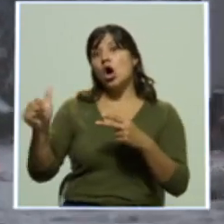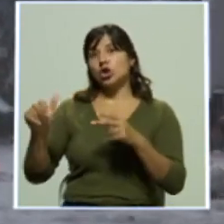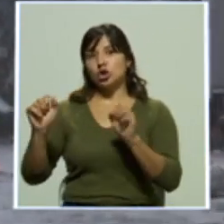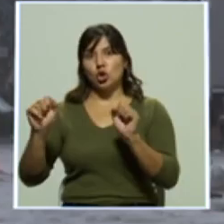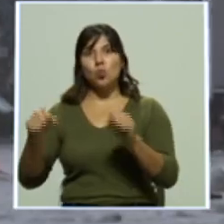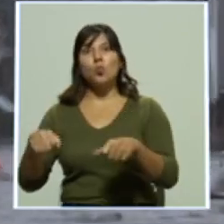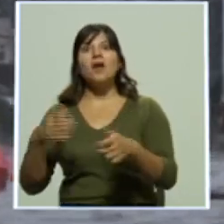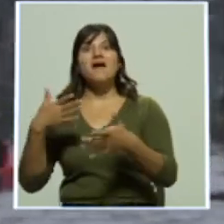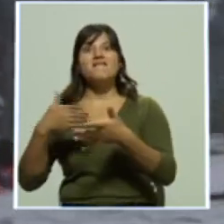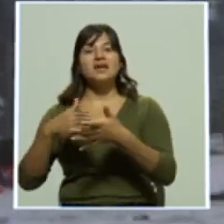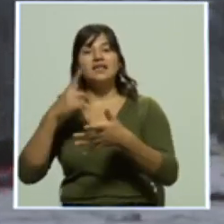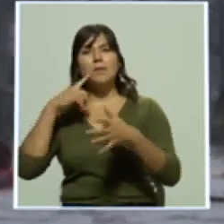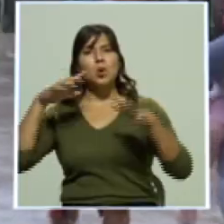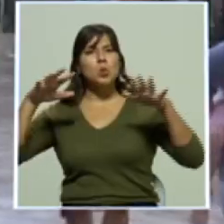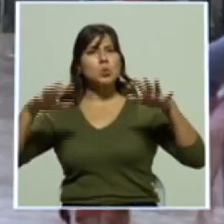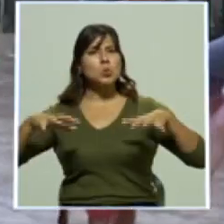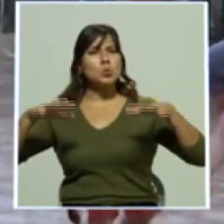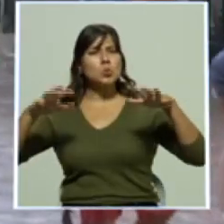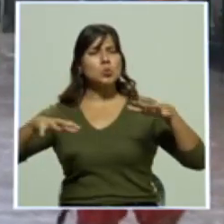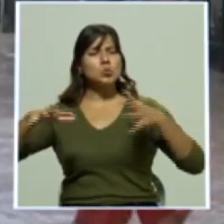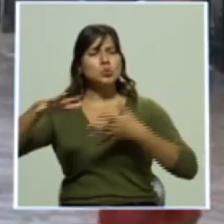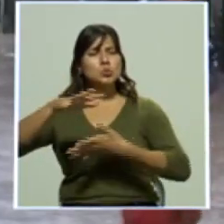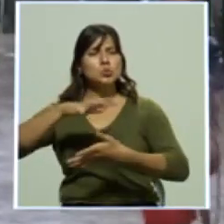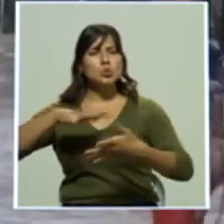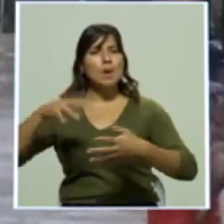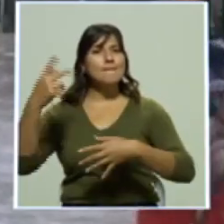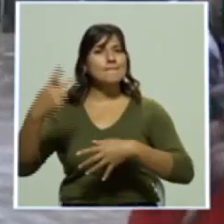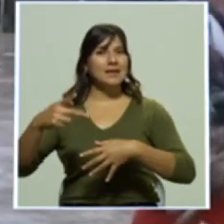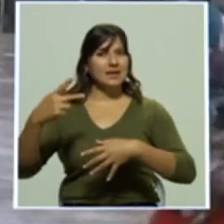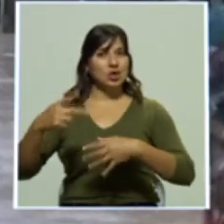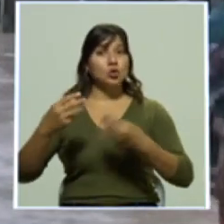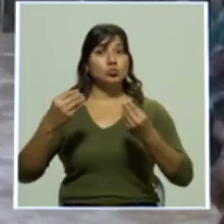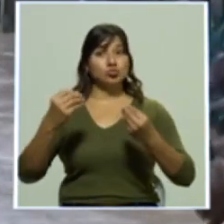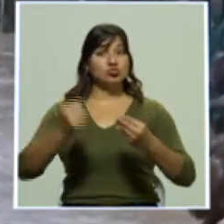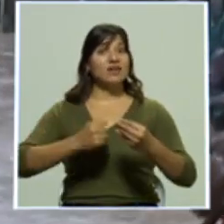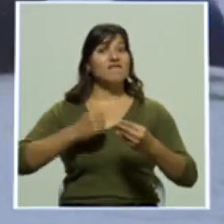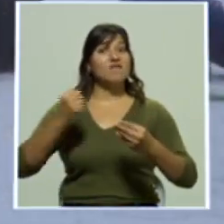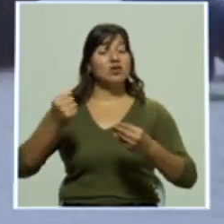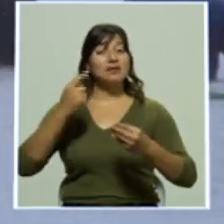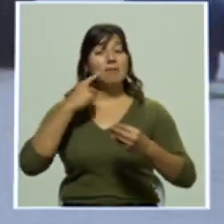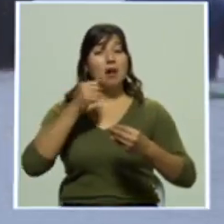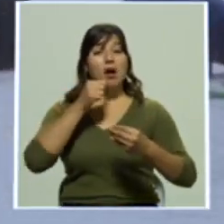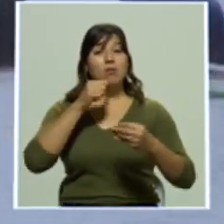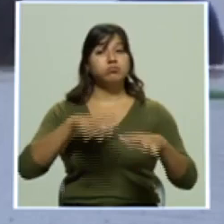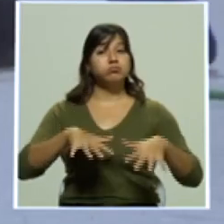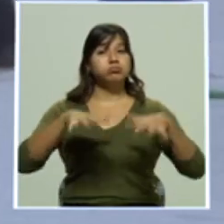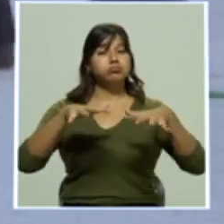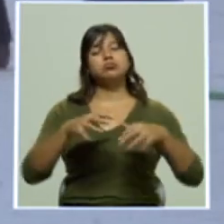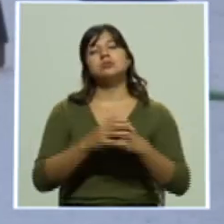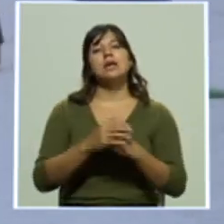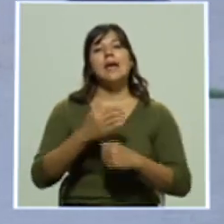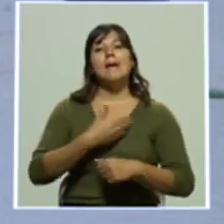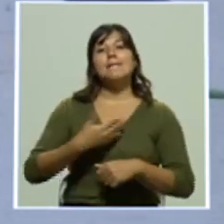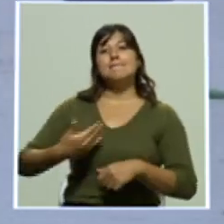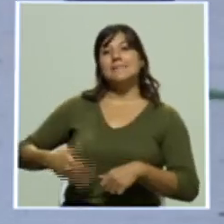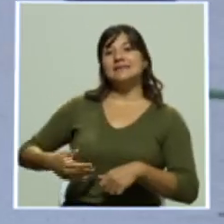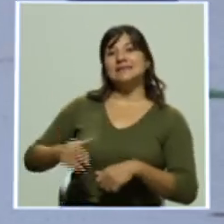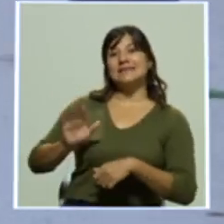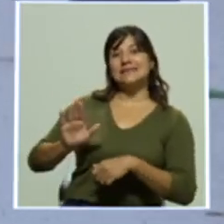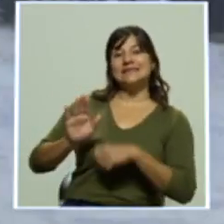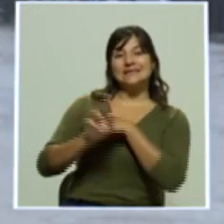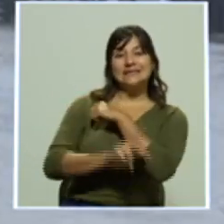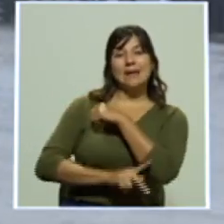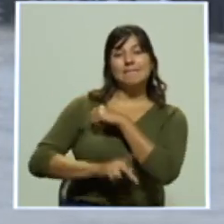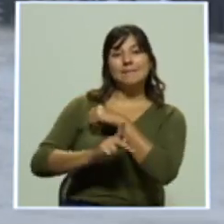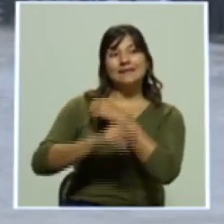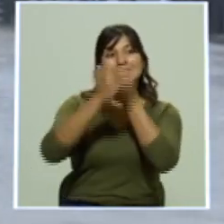ciclónicas particularmente peligrosas y con fuerza suficiente para inundar tierras bajas. El presidente Rodrigo Duterte afirmó en un